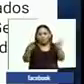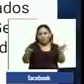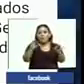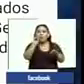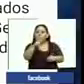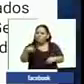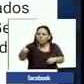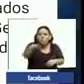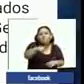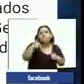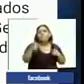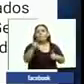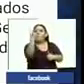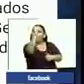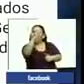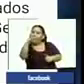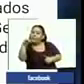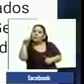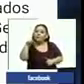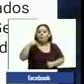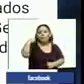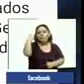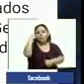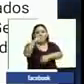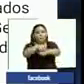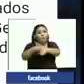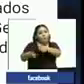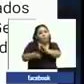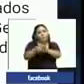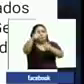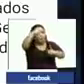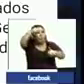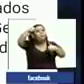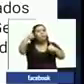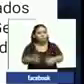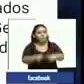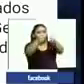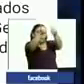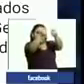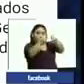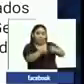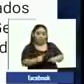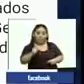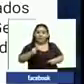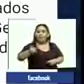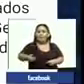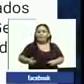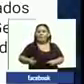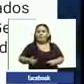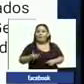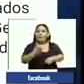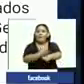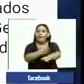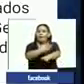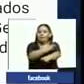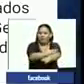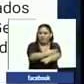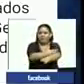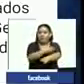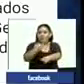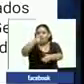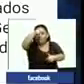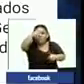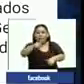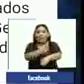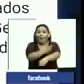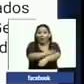por el bien de nuestro país, es importante que los diputados aprueben el presupuesto general de la nación 2020 antes de que